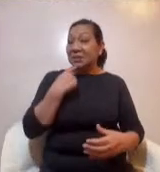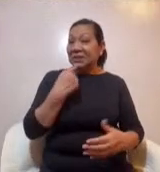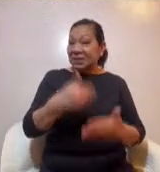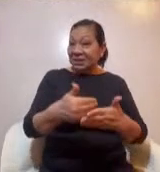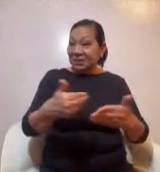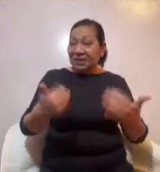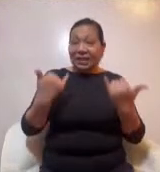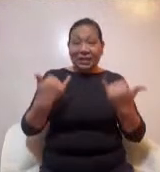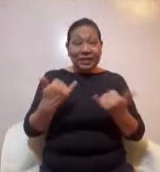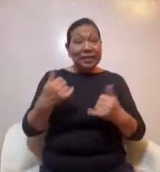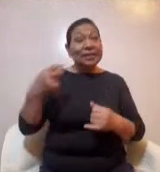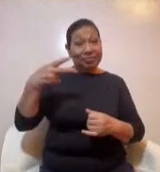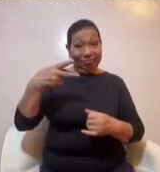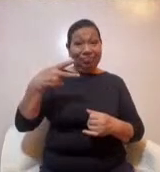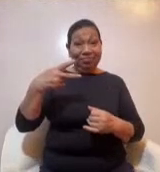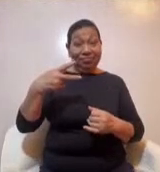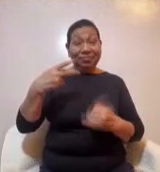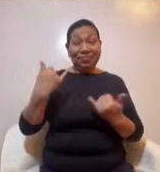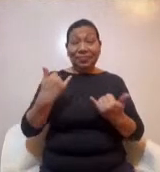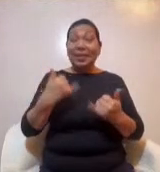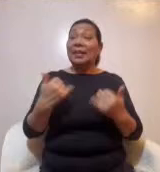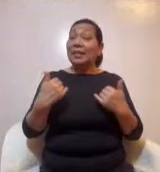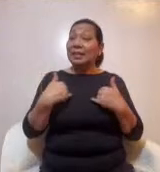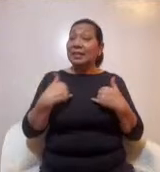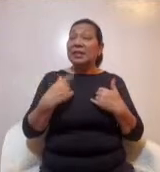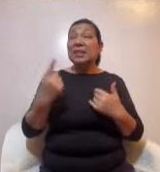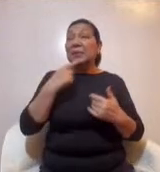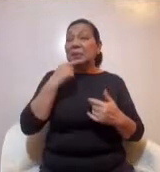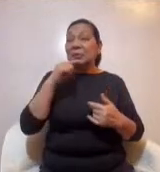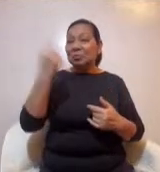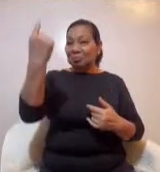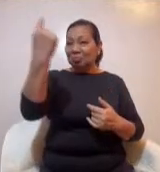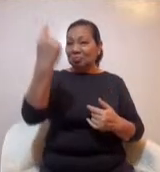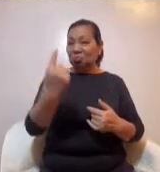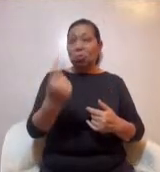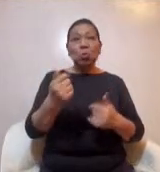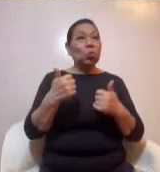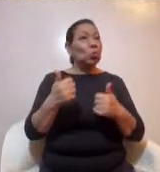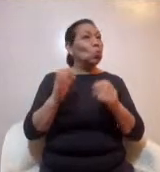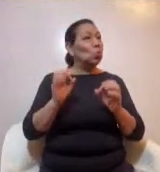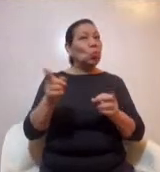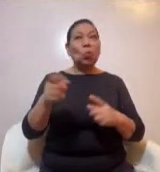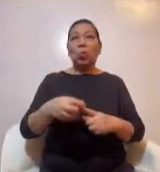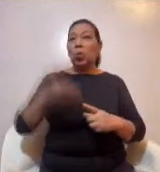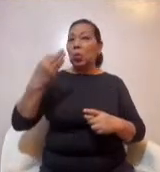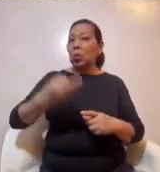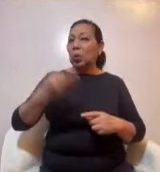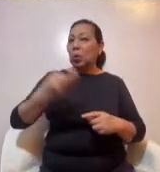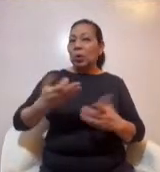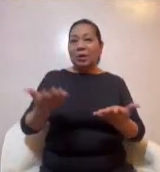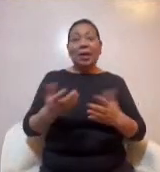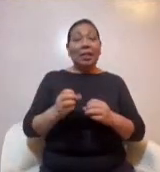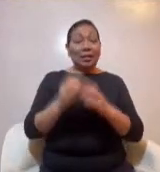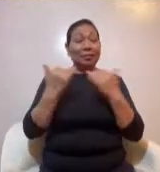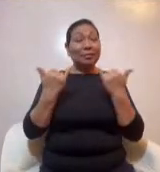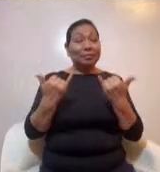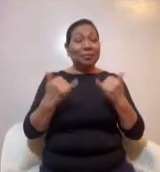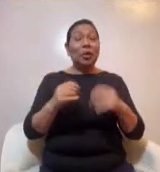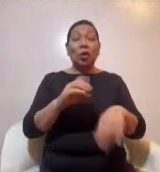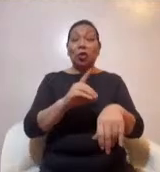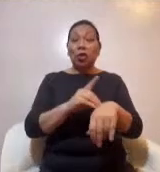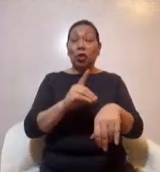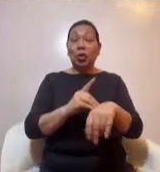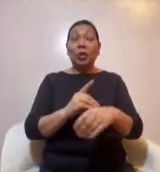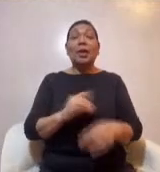Como bien anunciado, en esta segunda parte del programa tenemos entre nosotros a una especialista en el tema del día